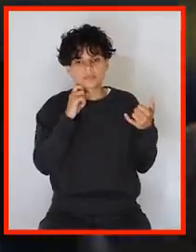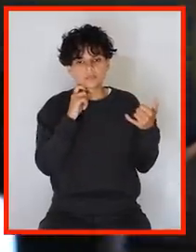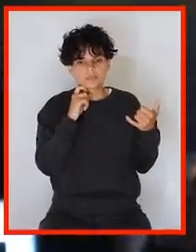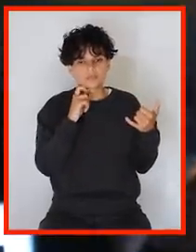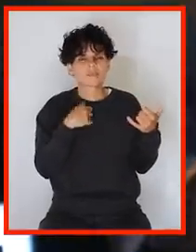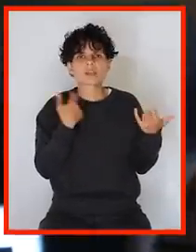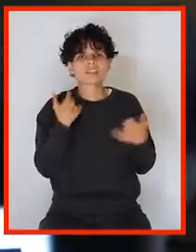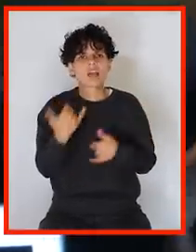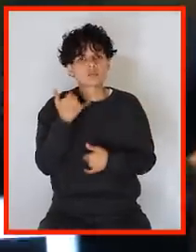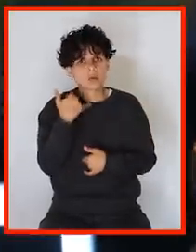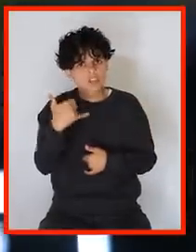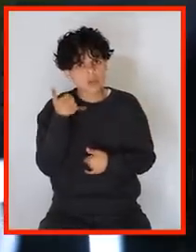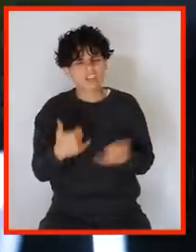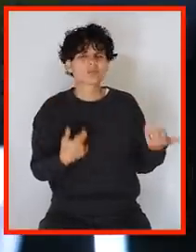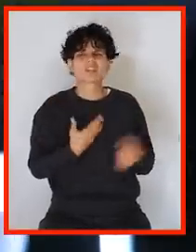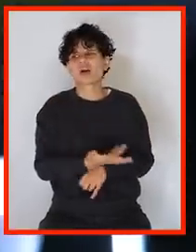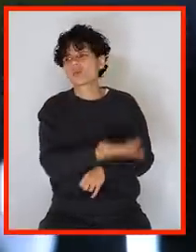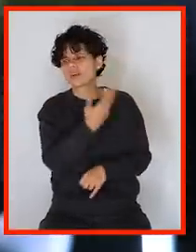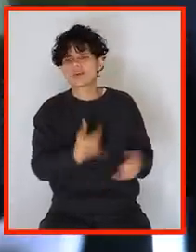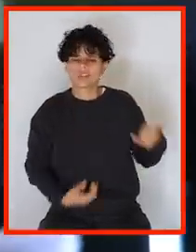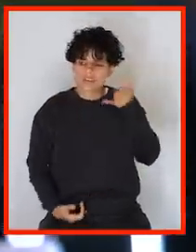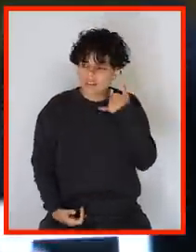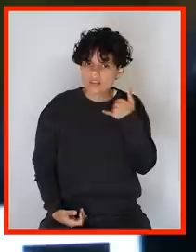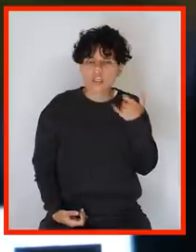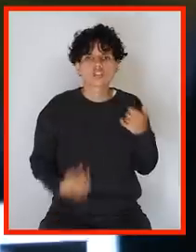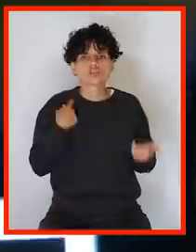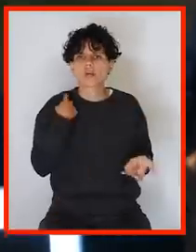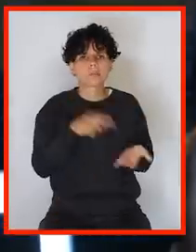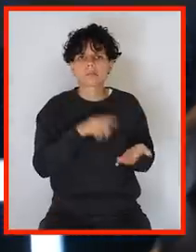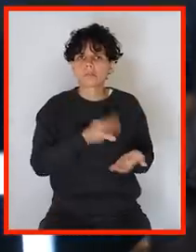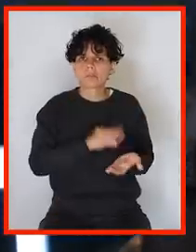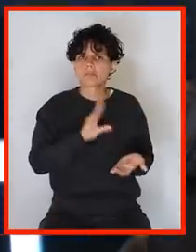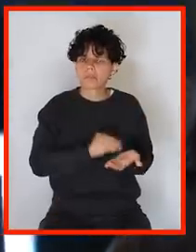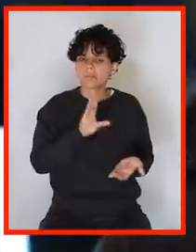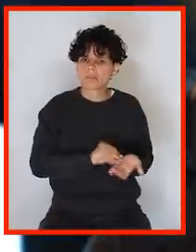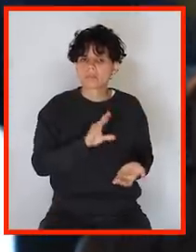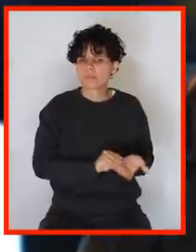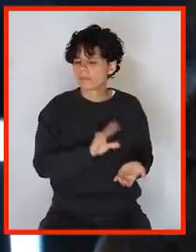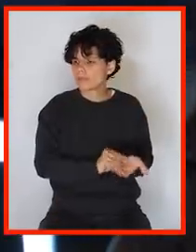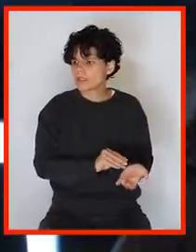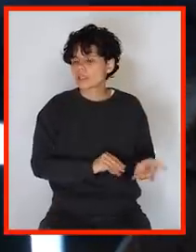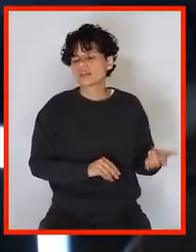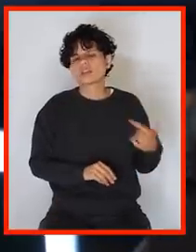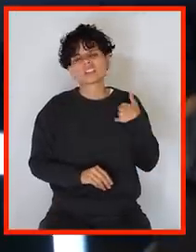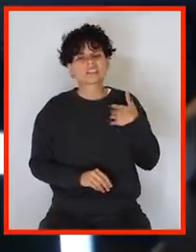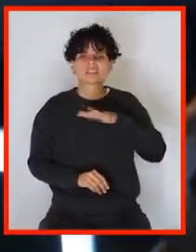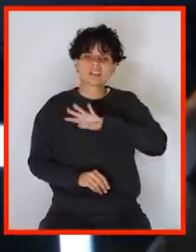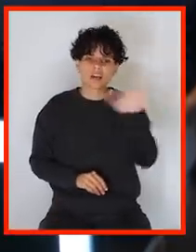oye, me llamó, puta, está hueando este weón, dije yo. Le cortaba. Y de